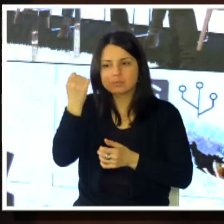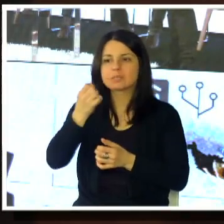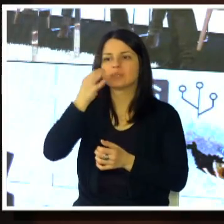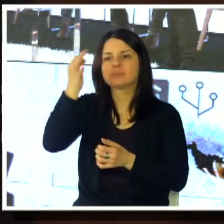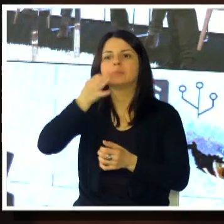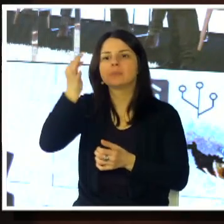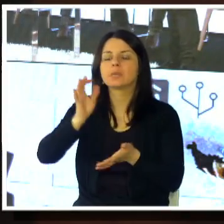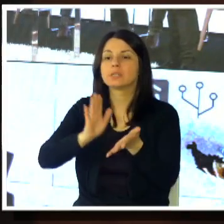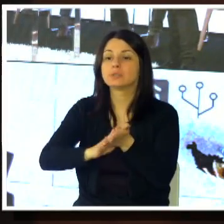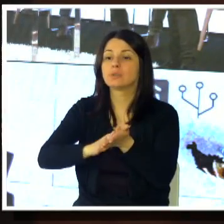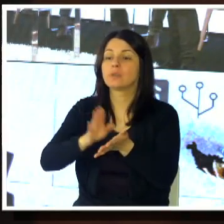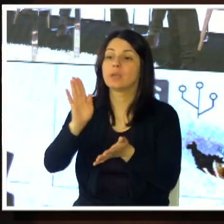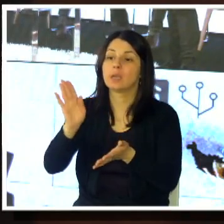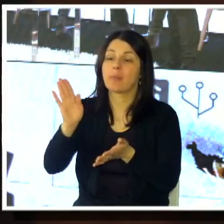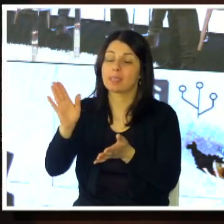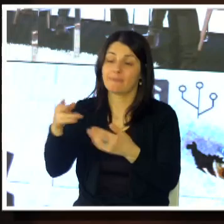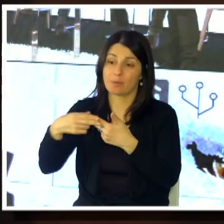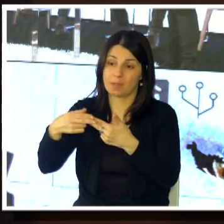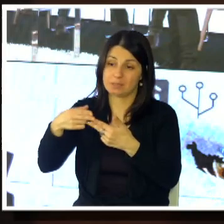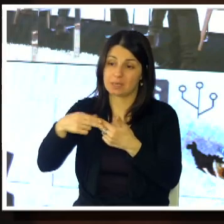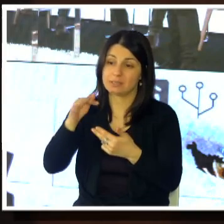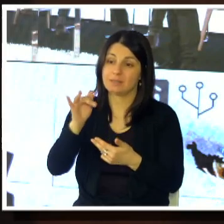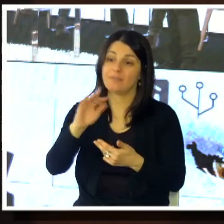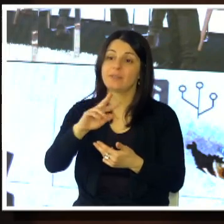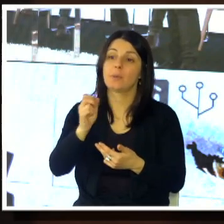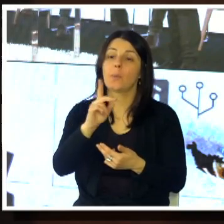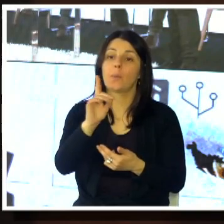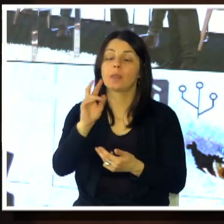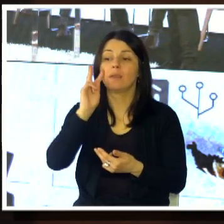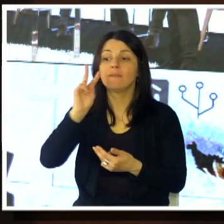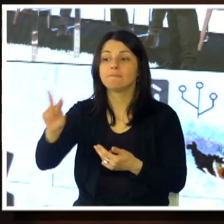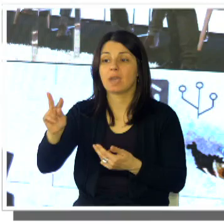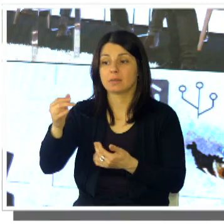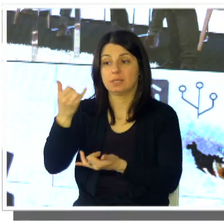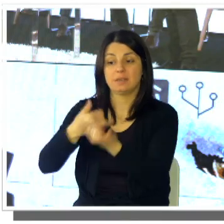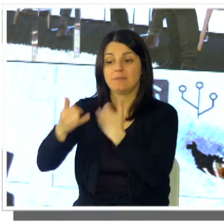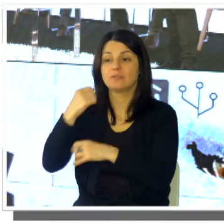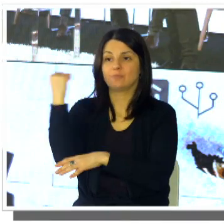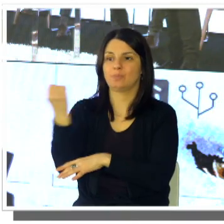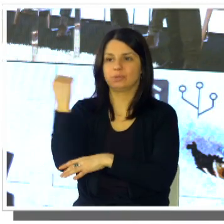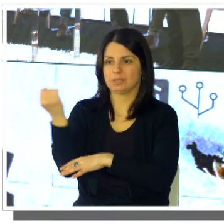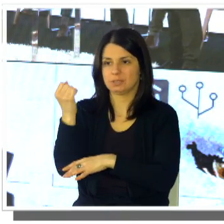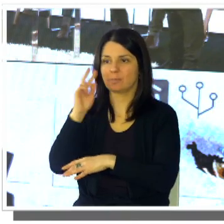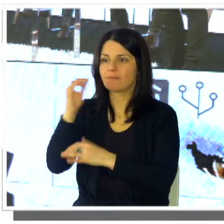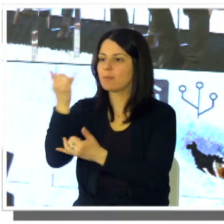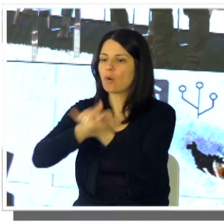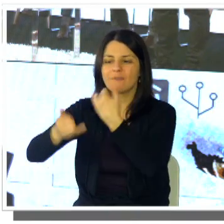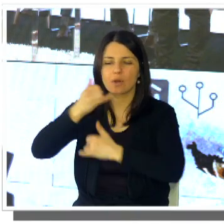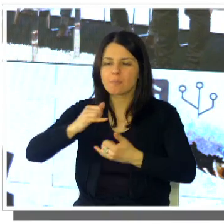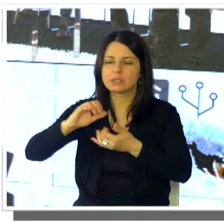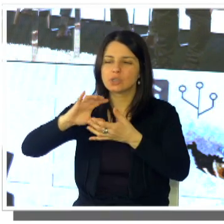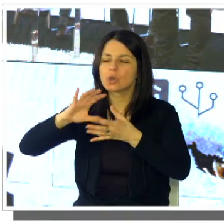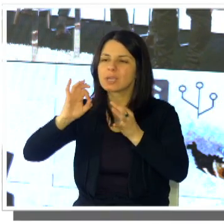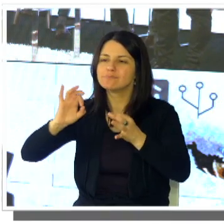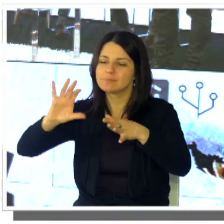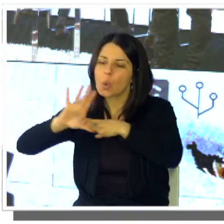la plataforma de firmware es visualizar el Internet de las cosas. Ver toda la información de una manera coherente que nos permita